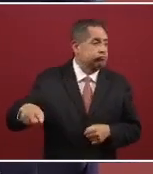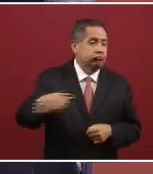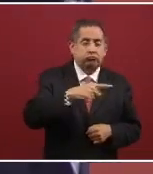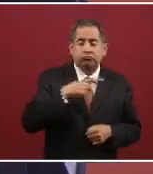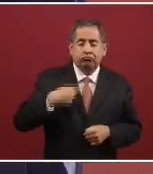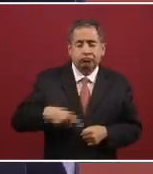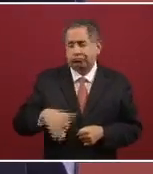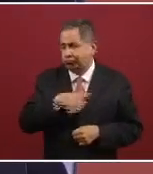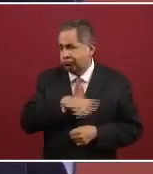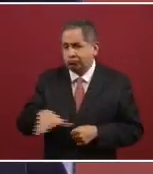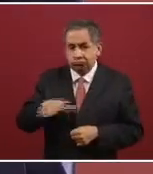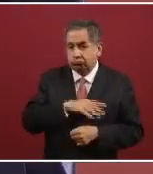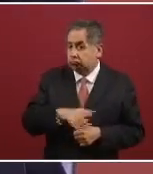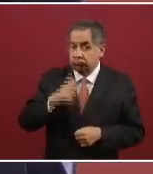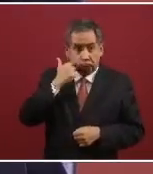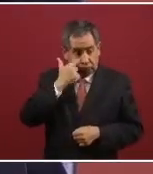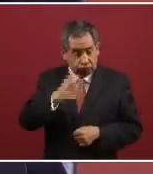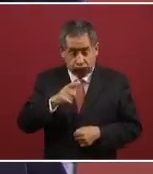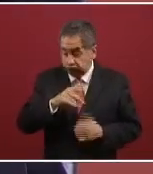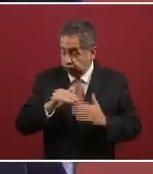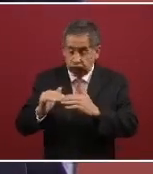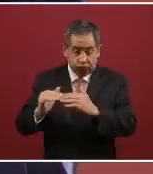casi unánime.